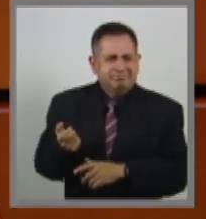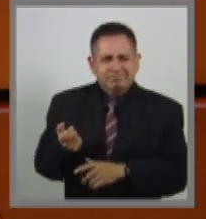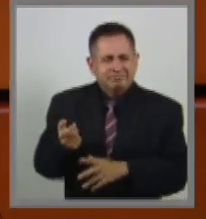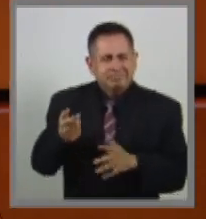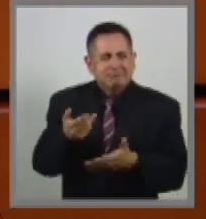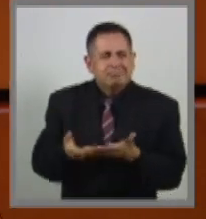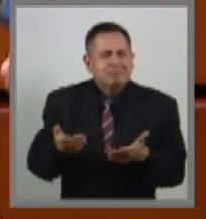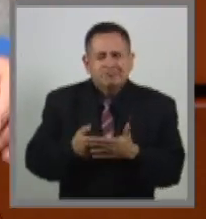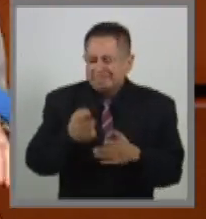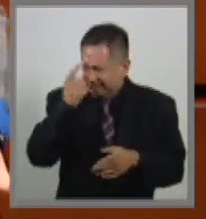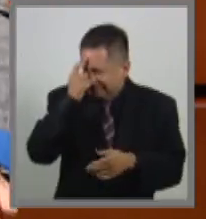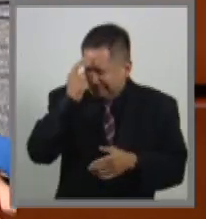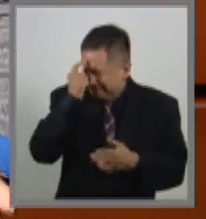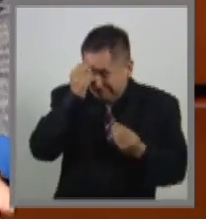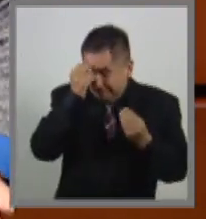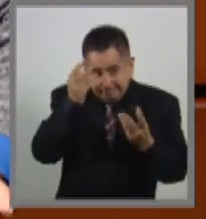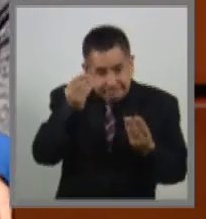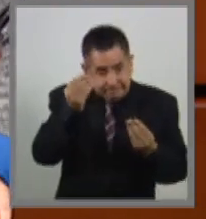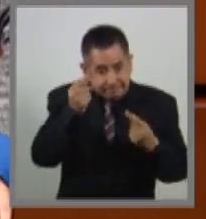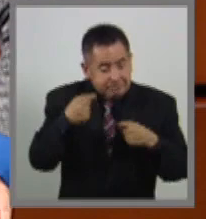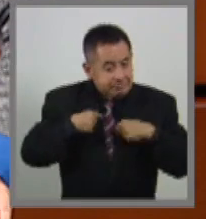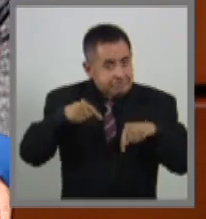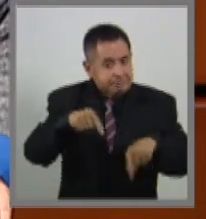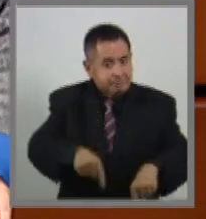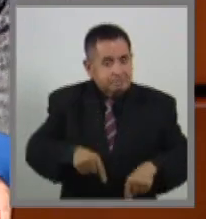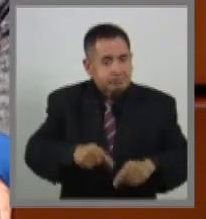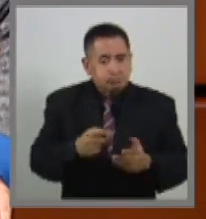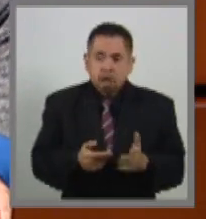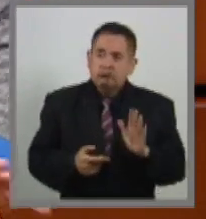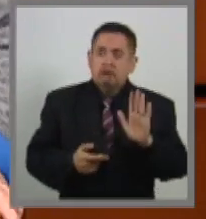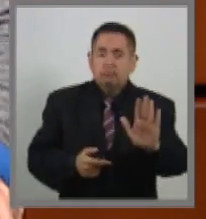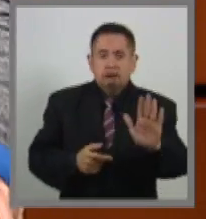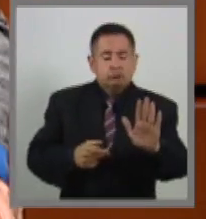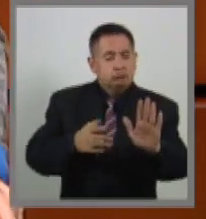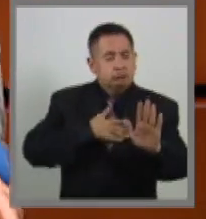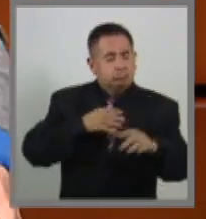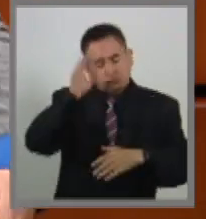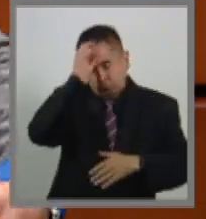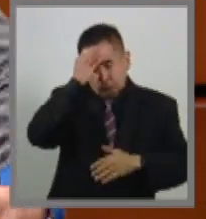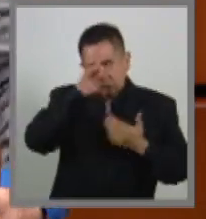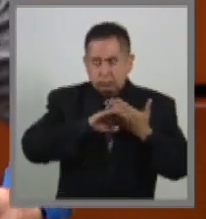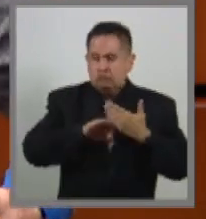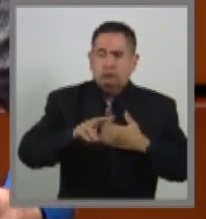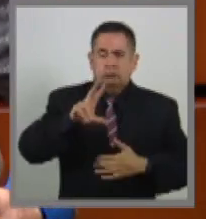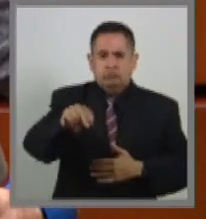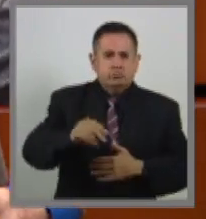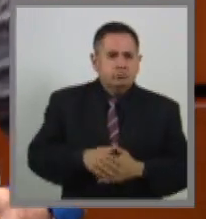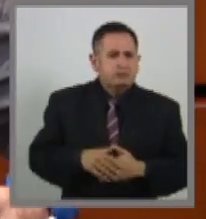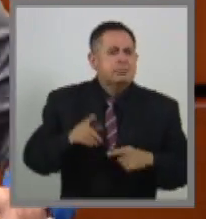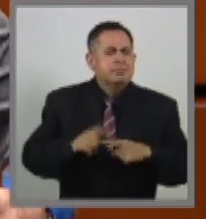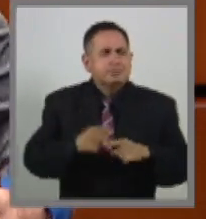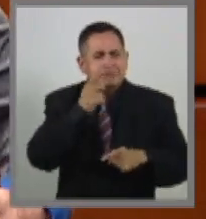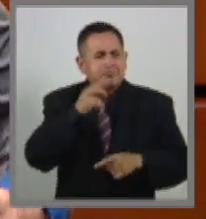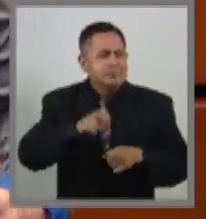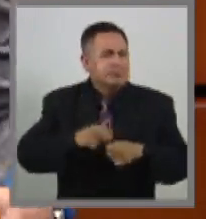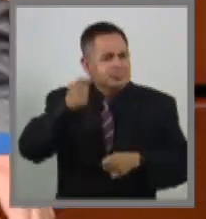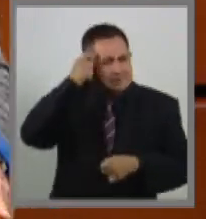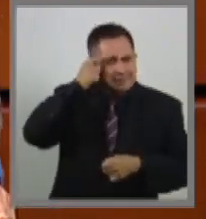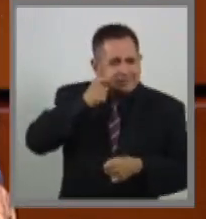¿A quién se le ocurre venir a presentar esto de la objeción de conciencia? A ver, ¿quién me dice en